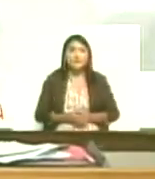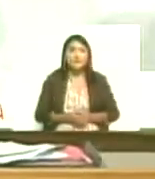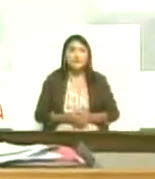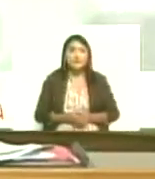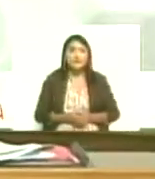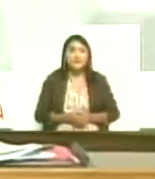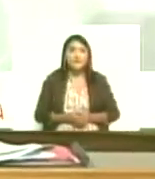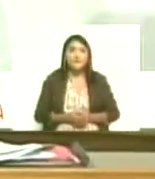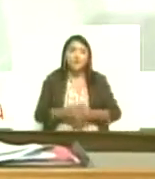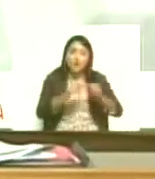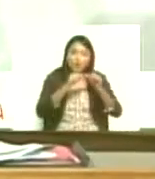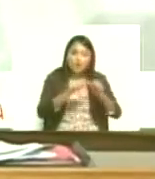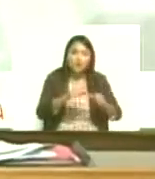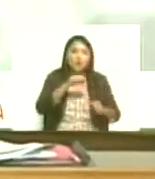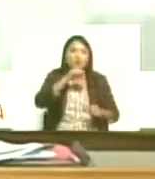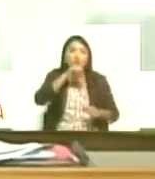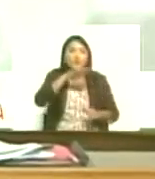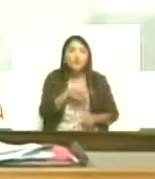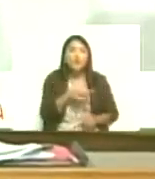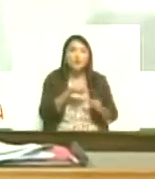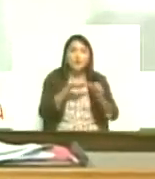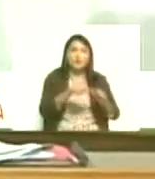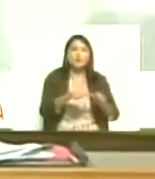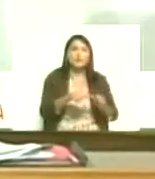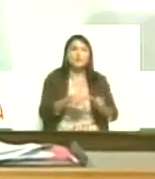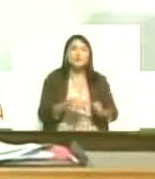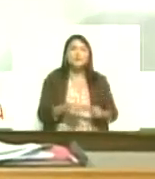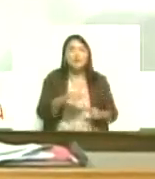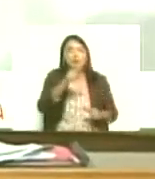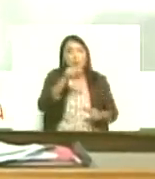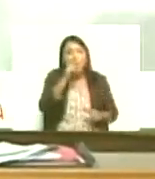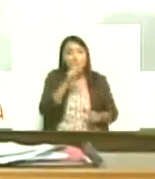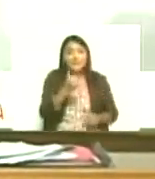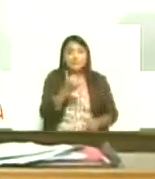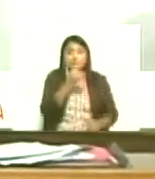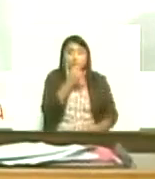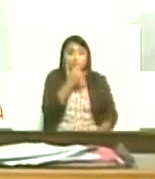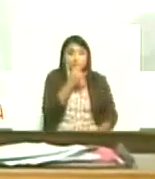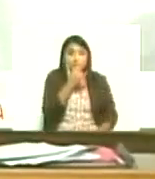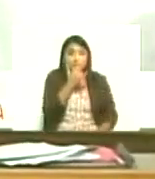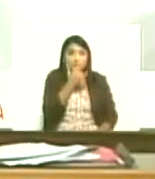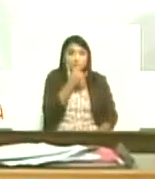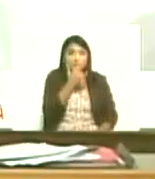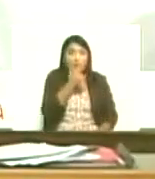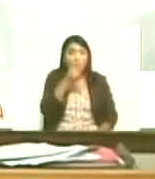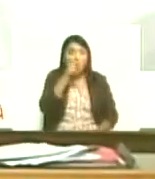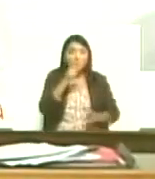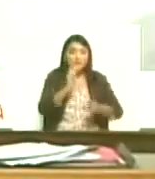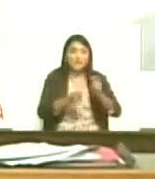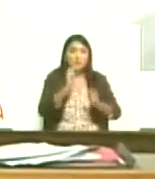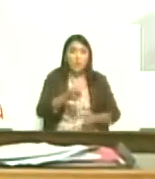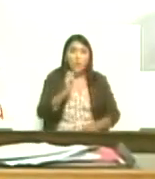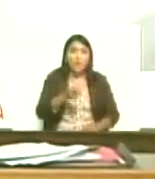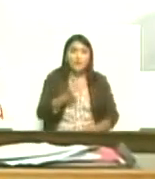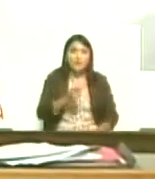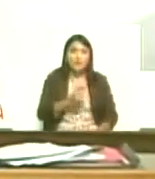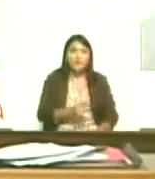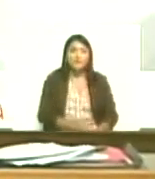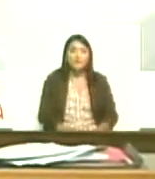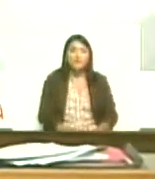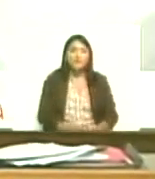a la historia como un Judas que se arrepintió, el llamado juez Shortenbridge,